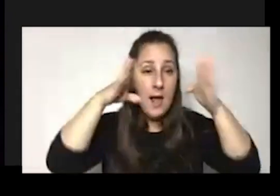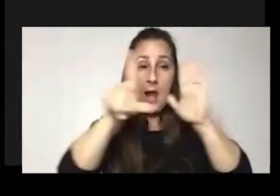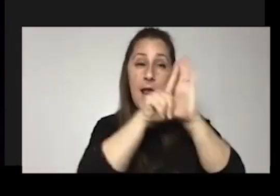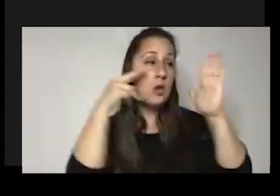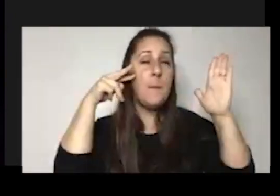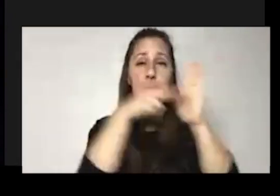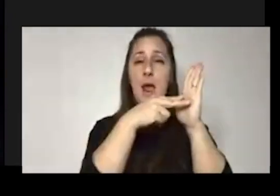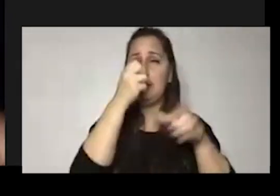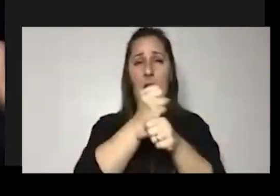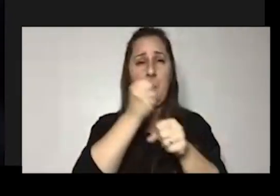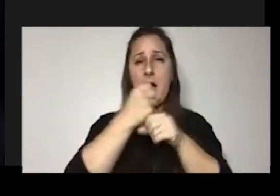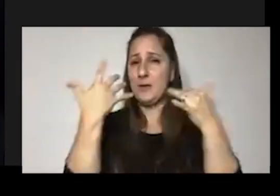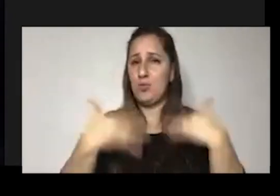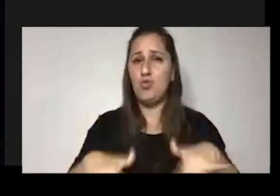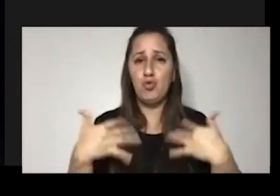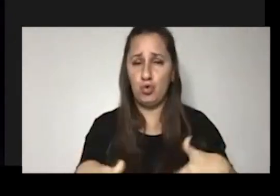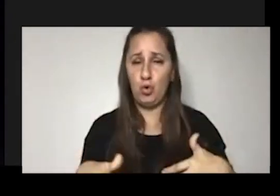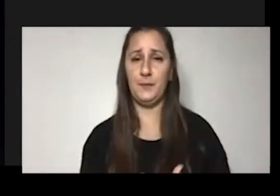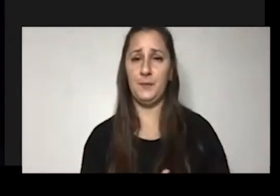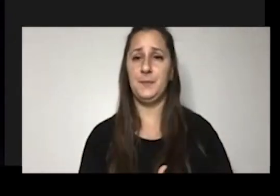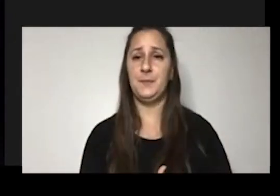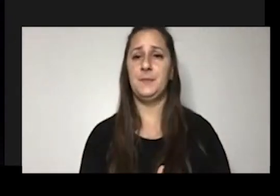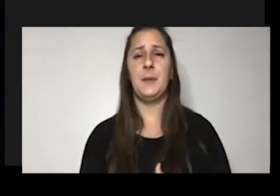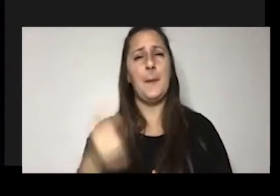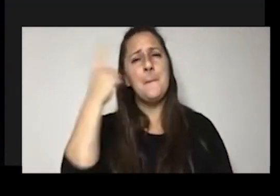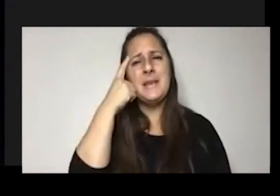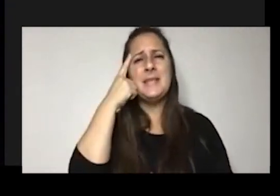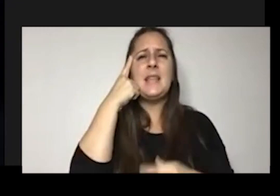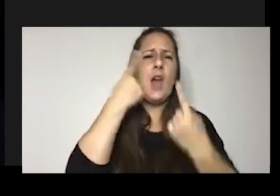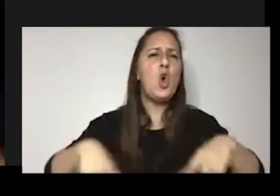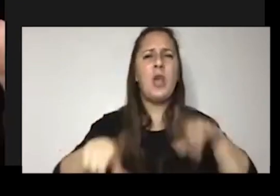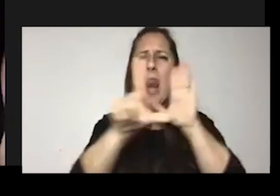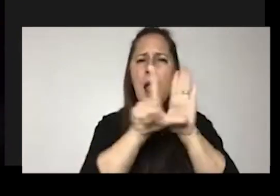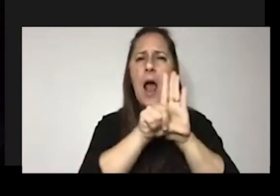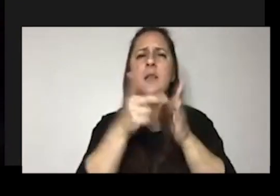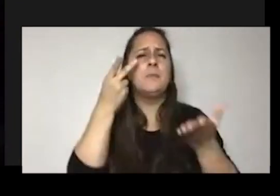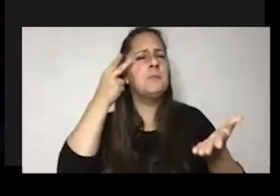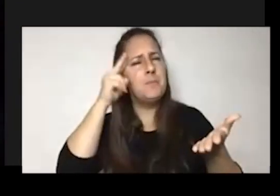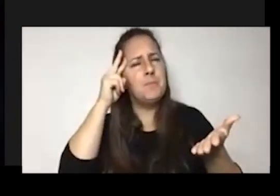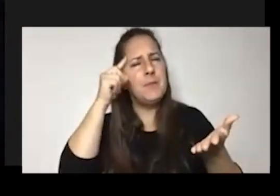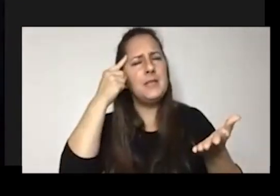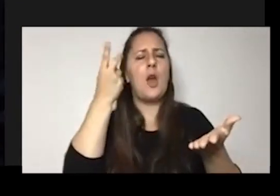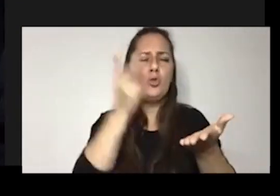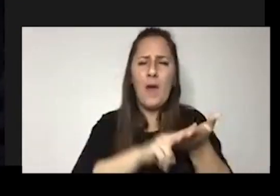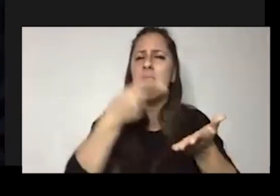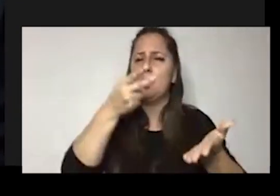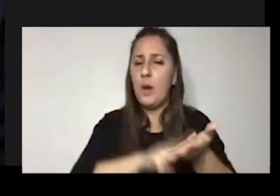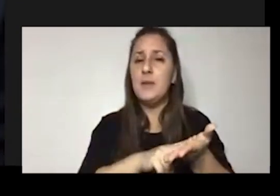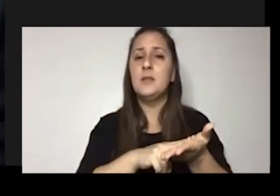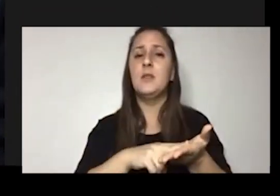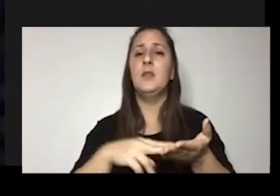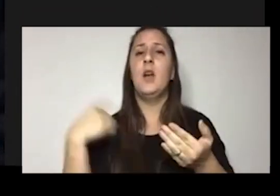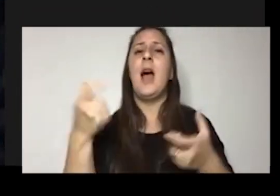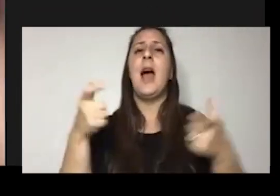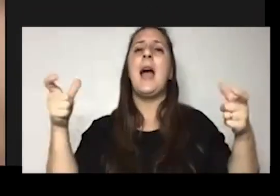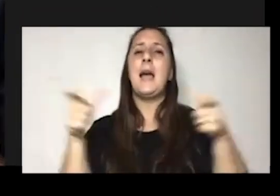es repensar un montón de cuestiones legales. Nosotros venimos trabajando tanto con la Cámara de Diputados como con la Cámara